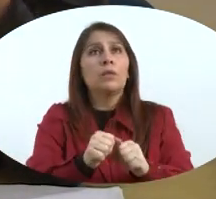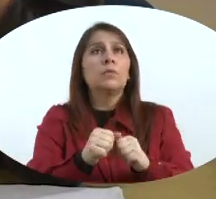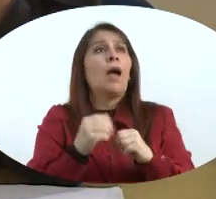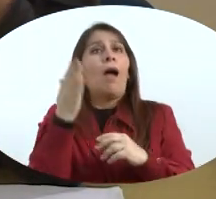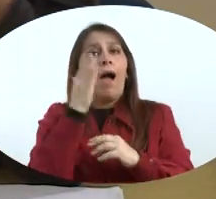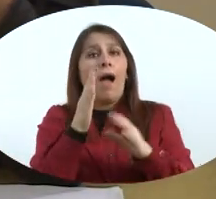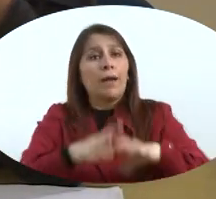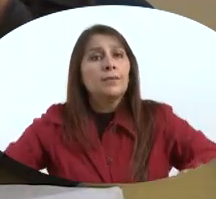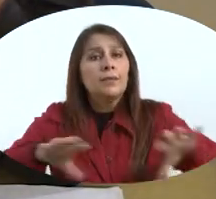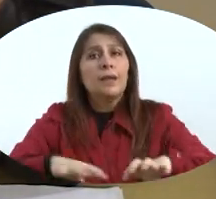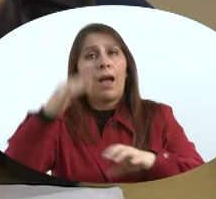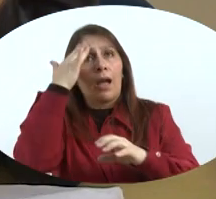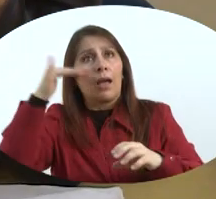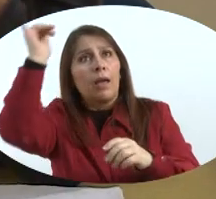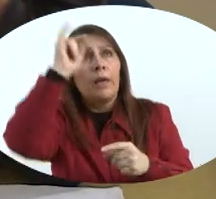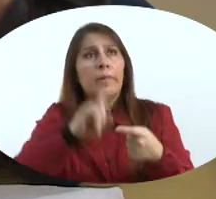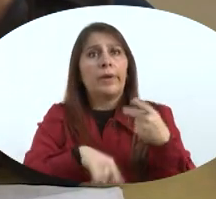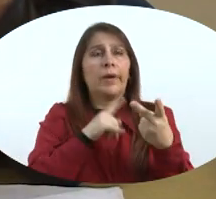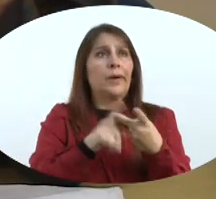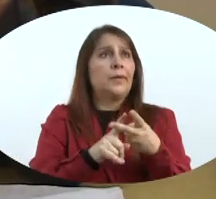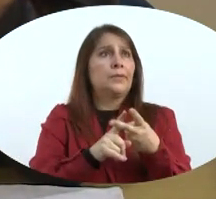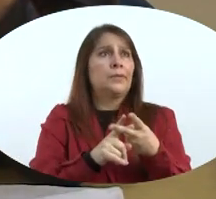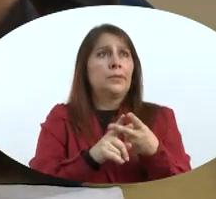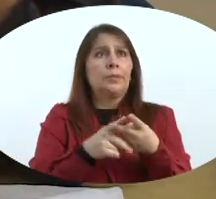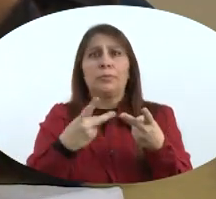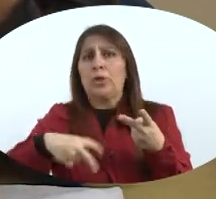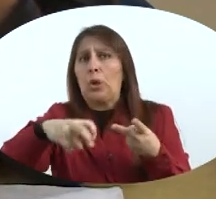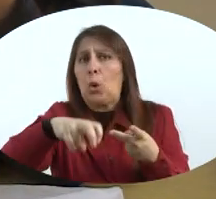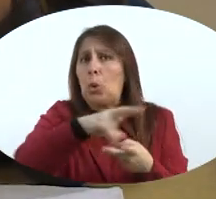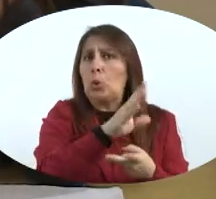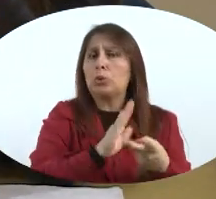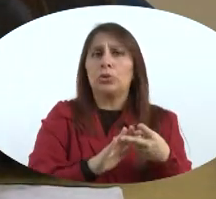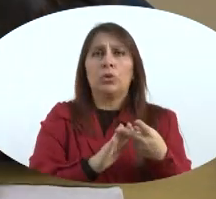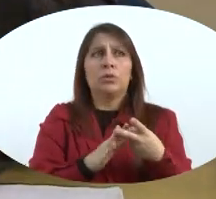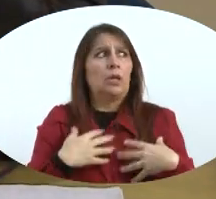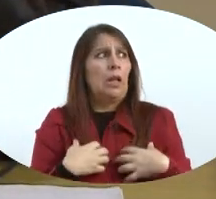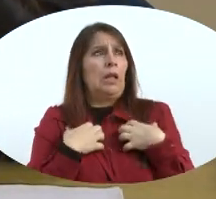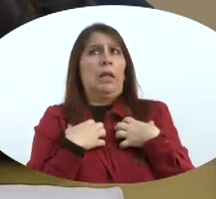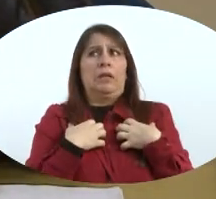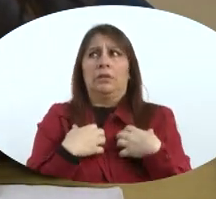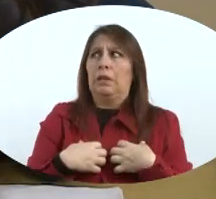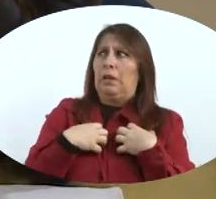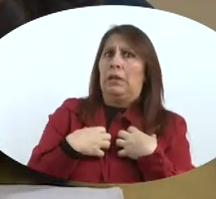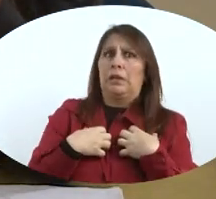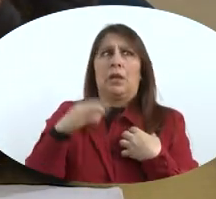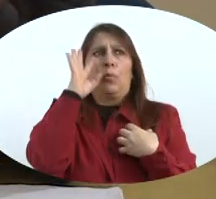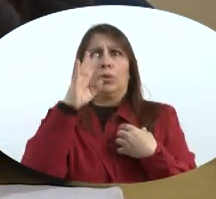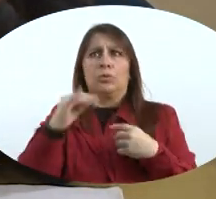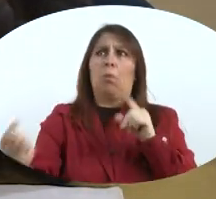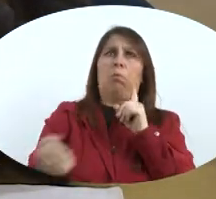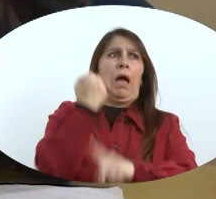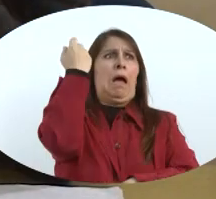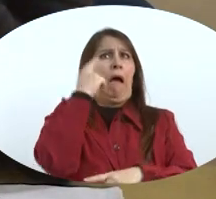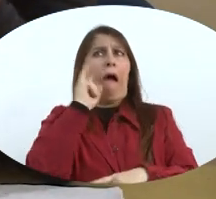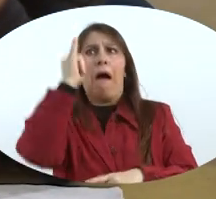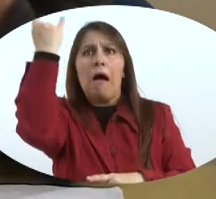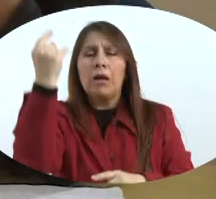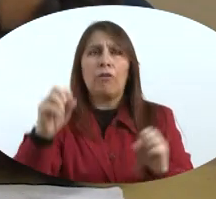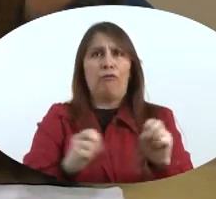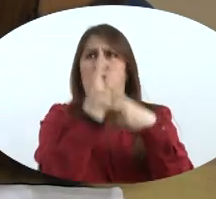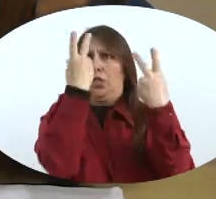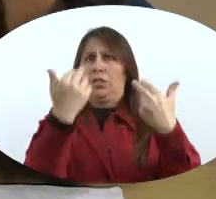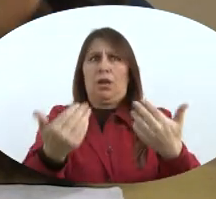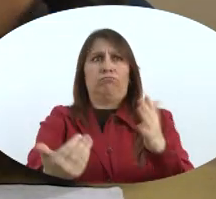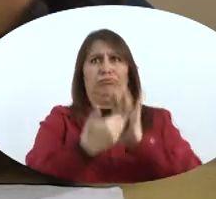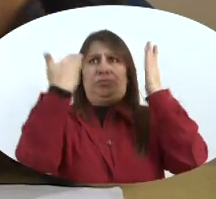investigativas libres de ocio sin ningún sin ningún miedo a sufrir algún tipo de algún tipo de violencia el caso de la universidad